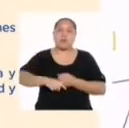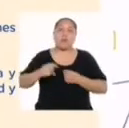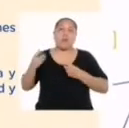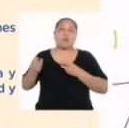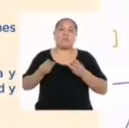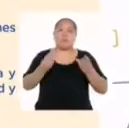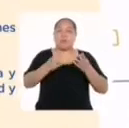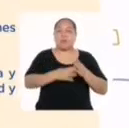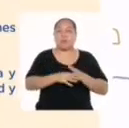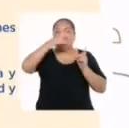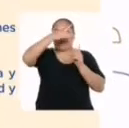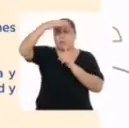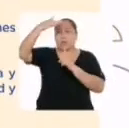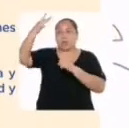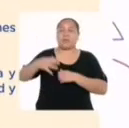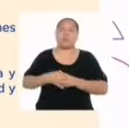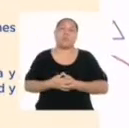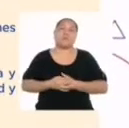ambiente.